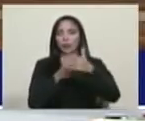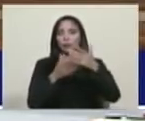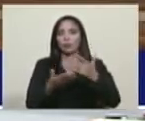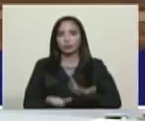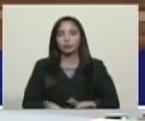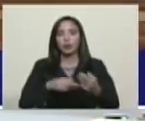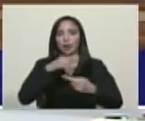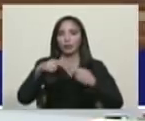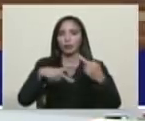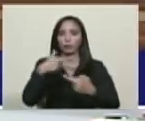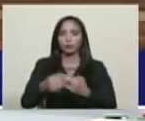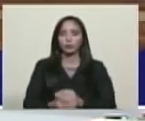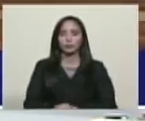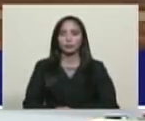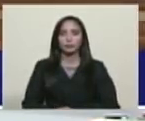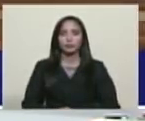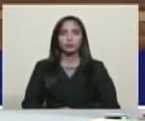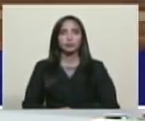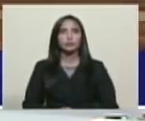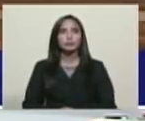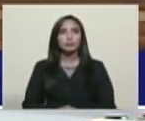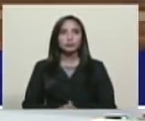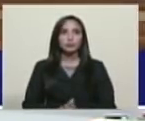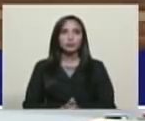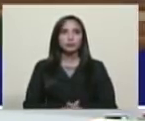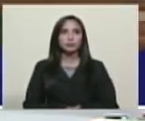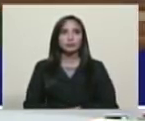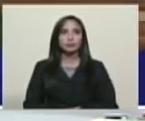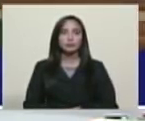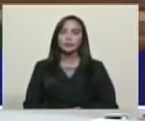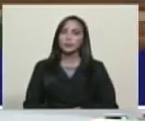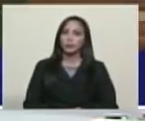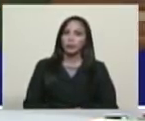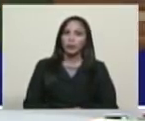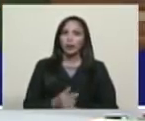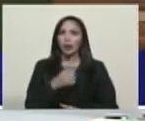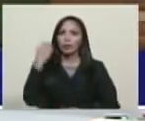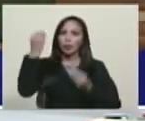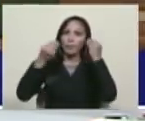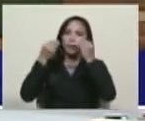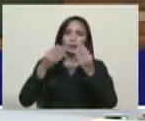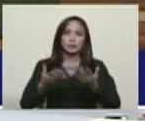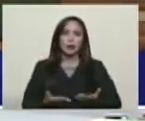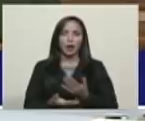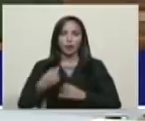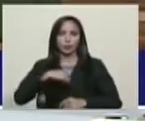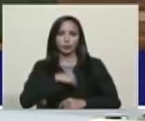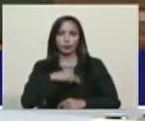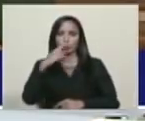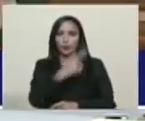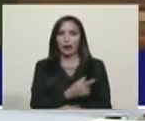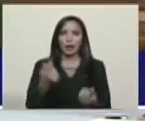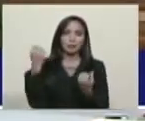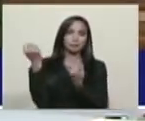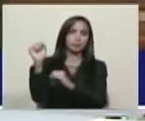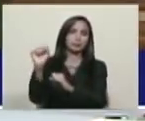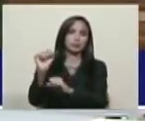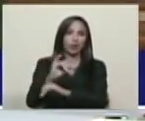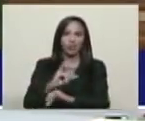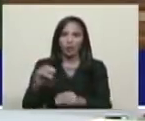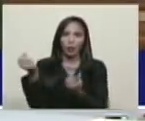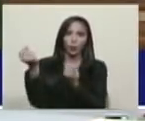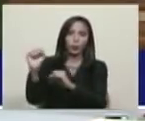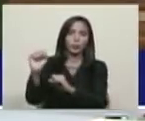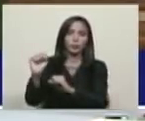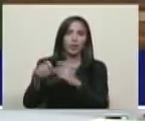contrarrevolucionaria al interior del país. No vayan a creer que nosotros vamos a dejar esos factores de